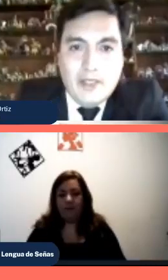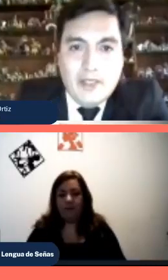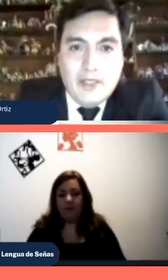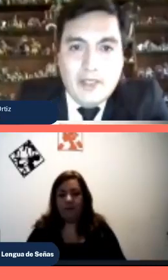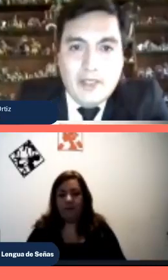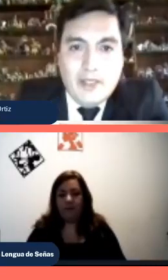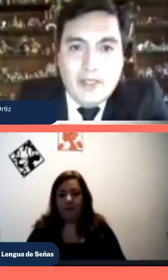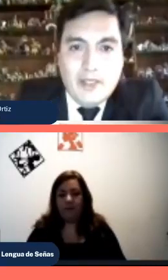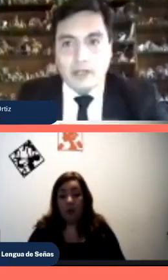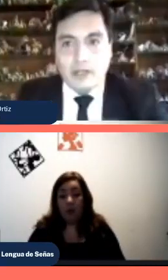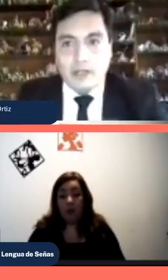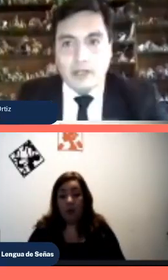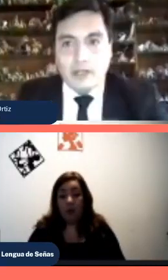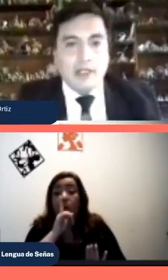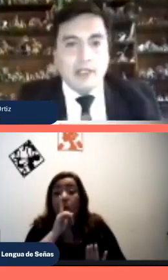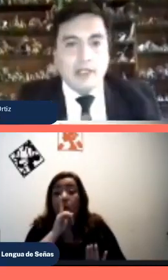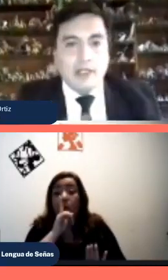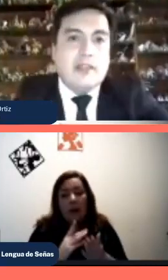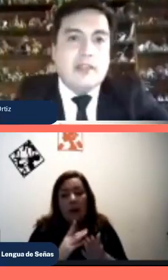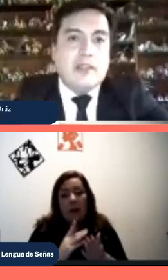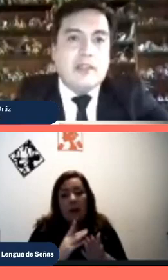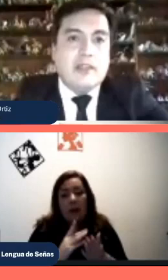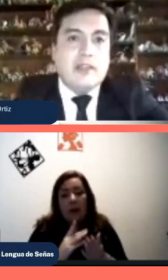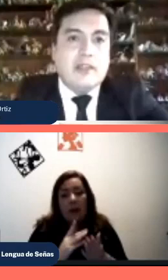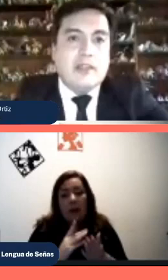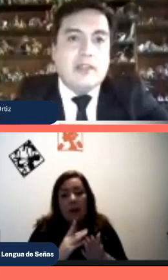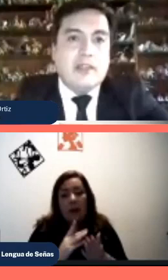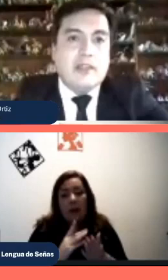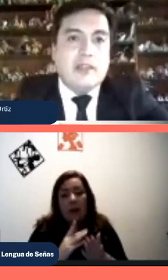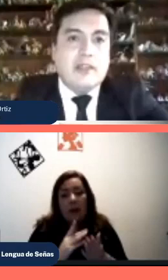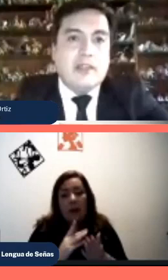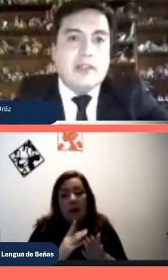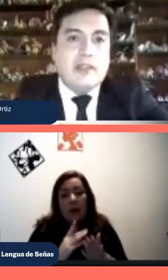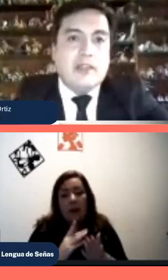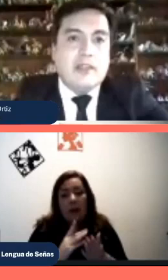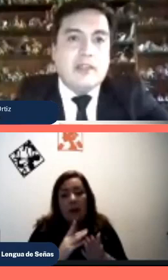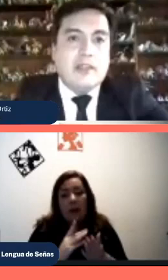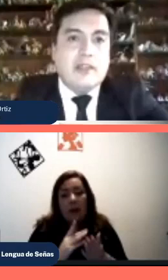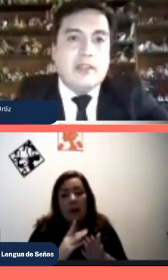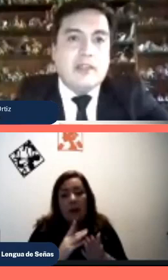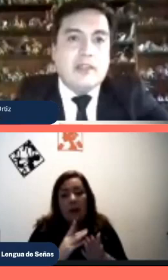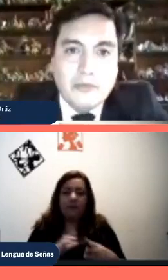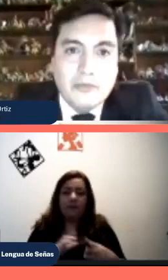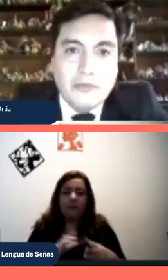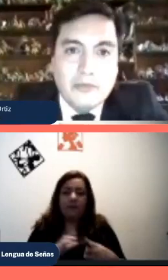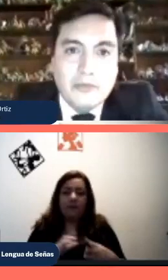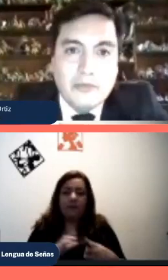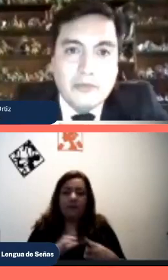Y por último, para ir cerrando esta etapa de fósiles, estos son los restos de